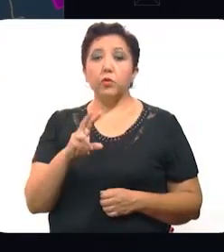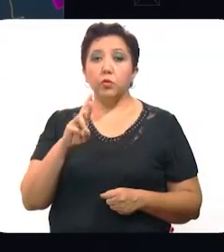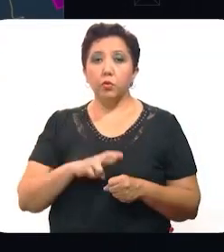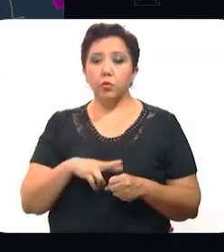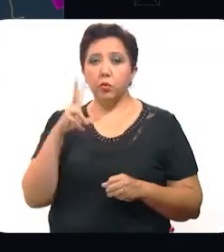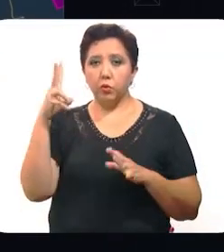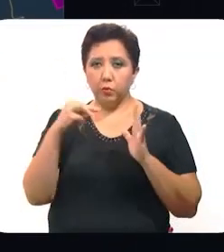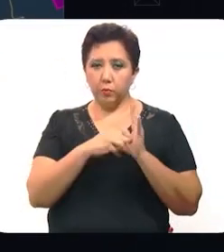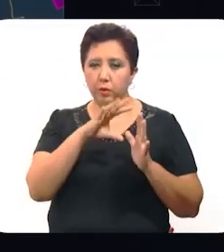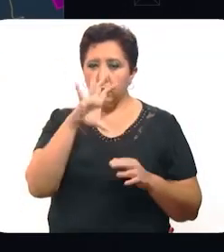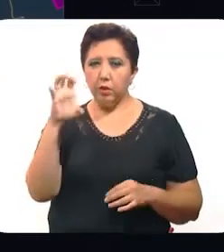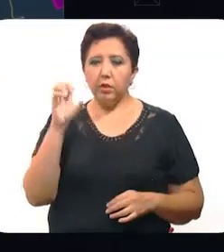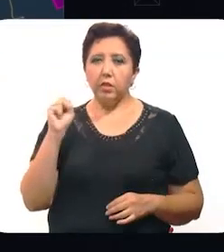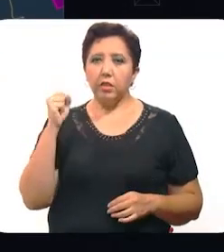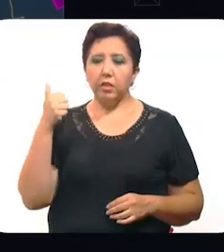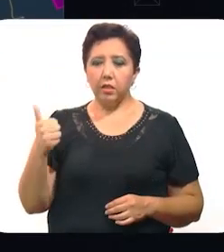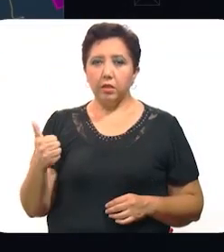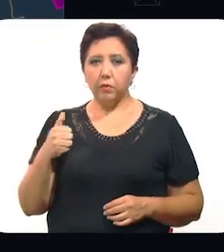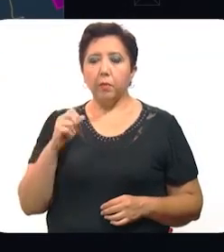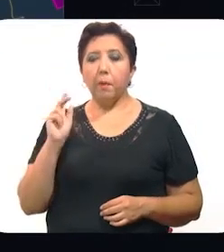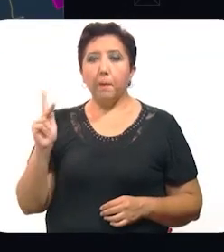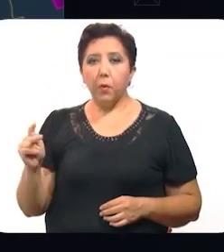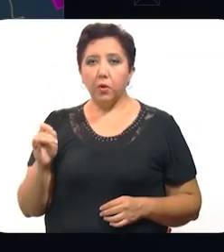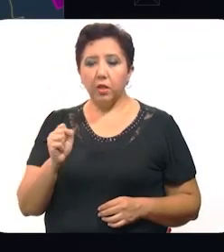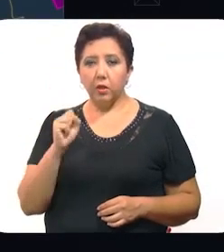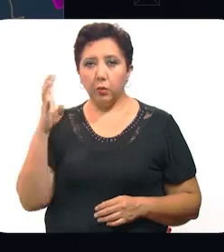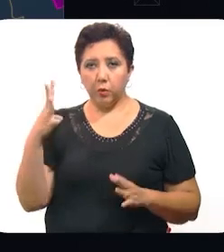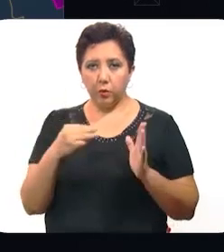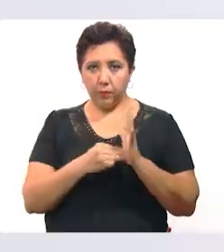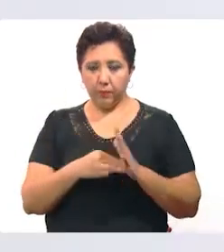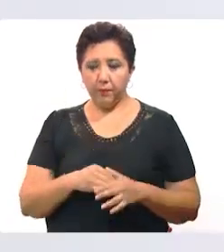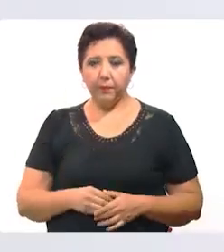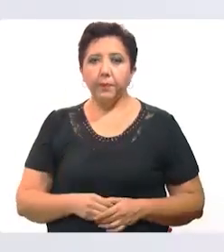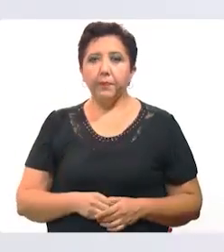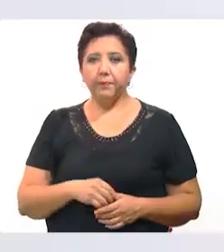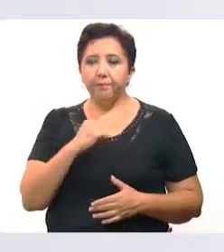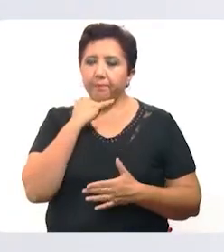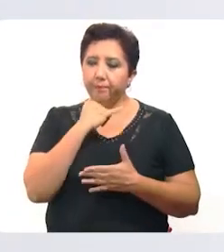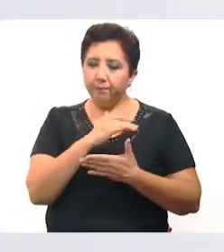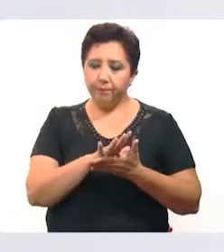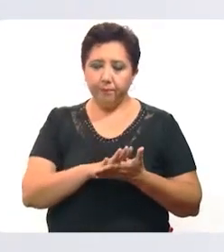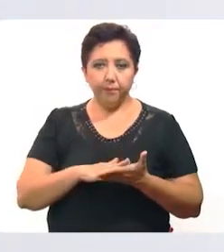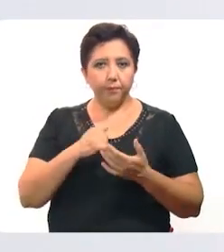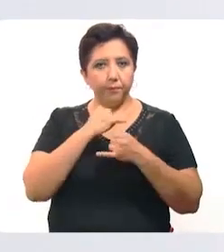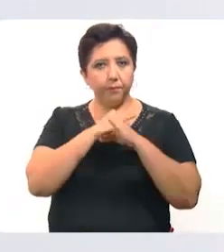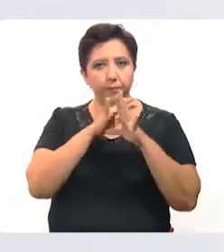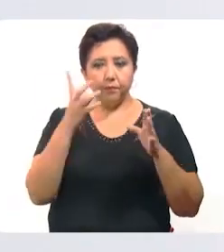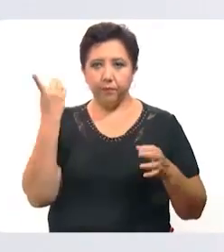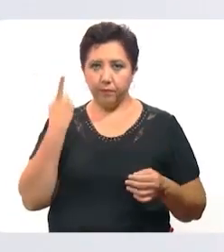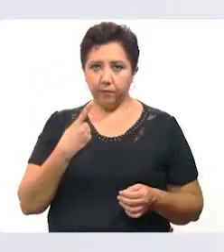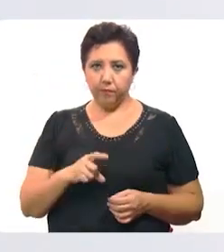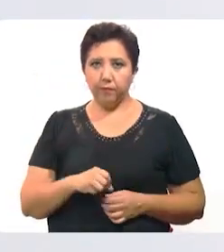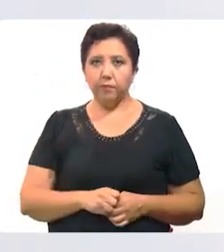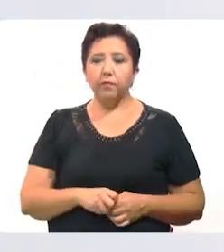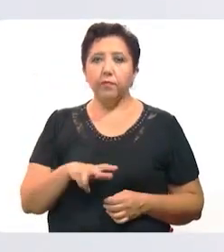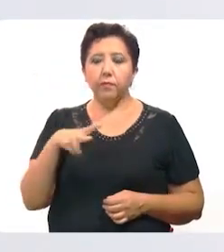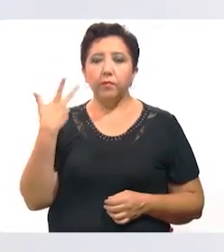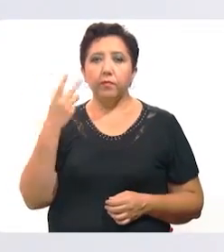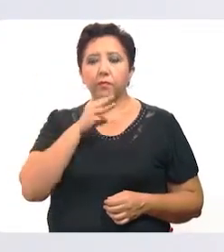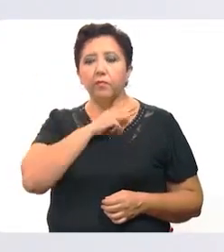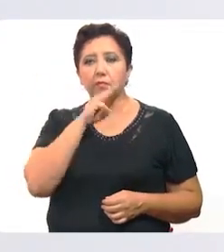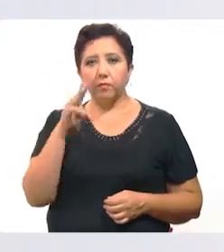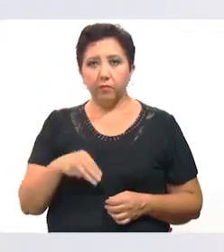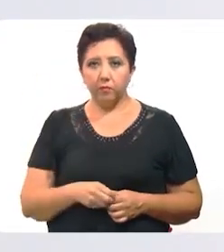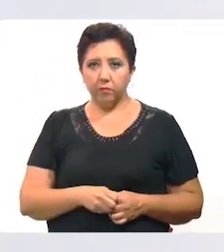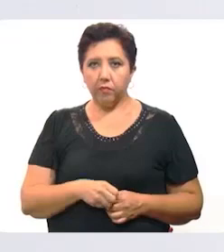sur 2.566 y en la zona poniente 4.000. Lamentablemente en este parte médico informamos de 13